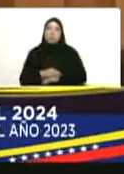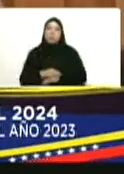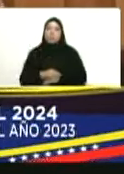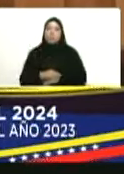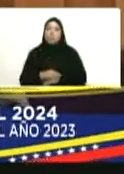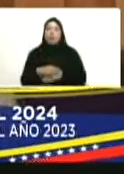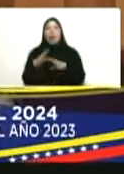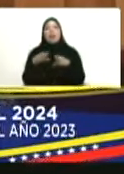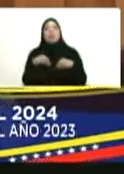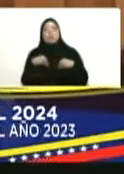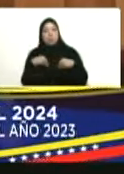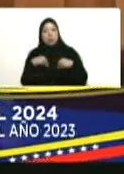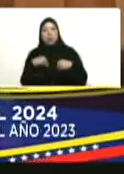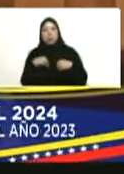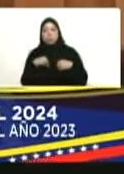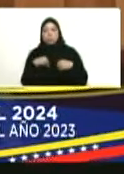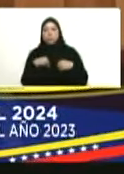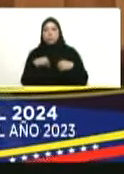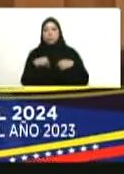asumido